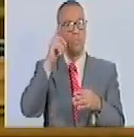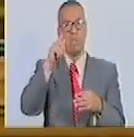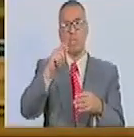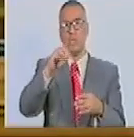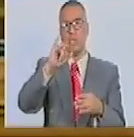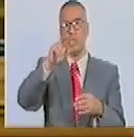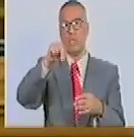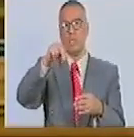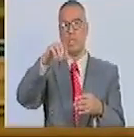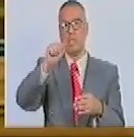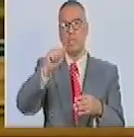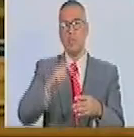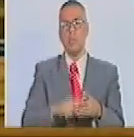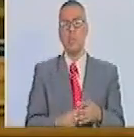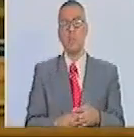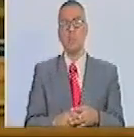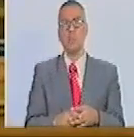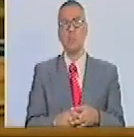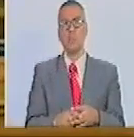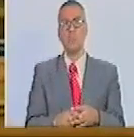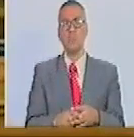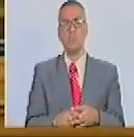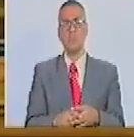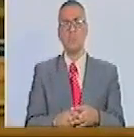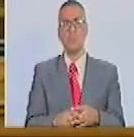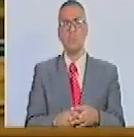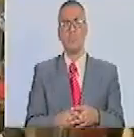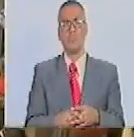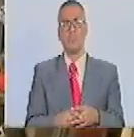Taína Aristizábal González.